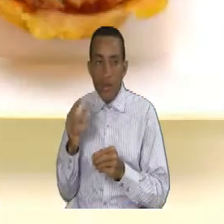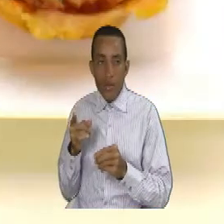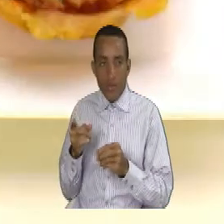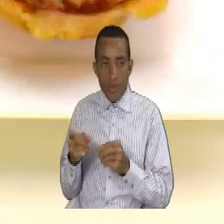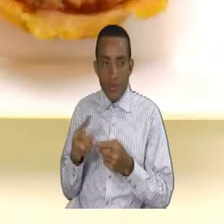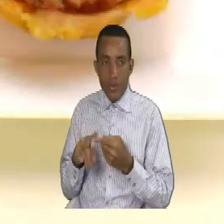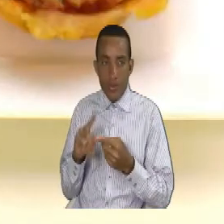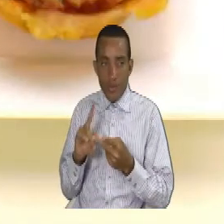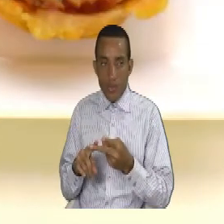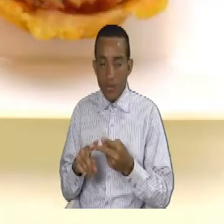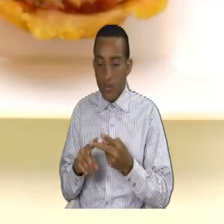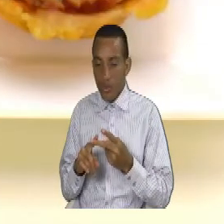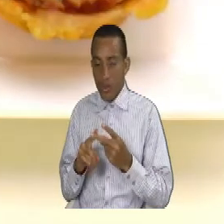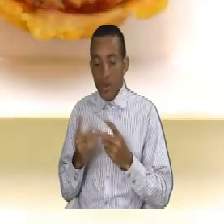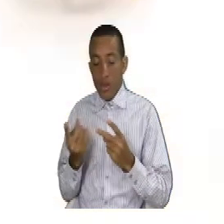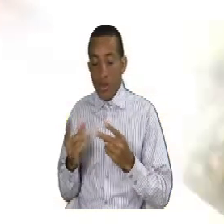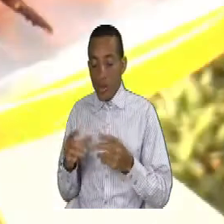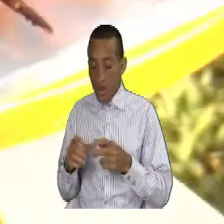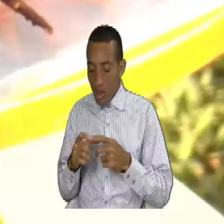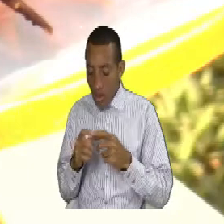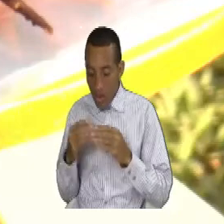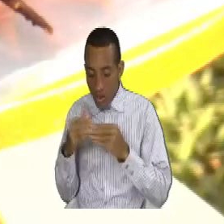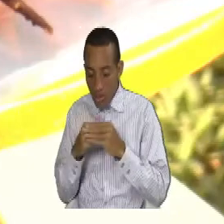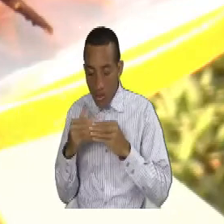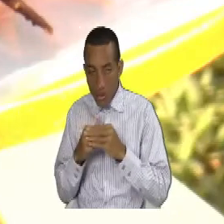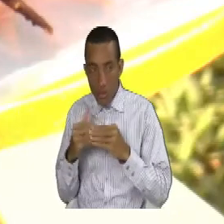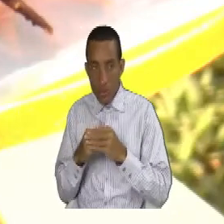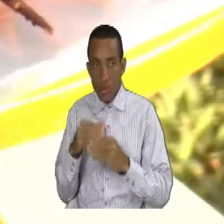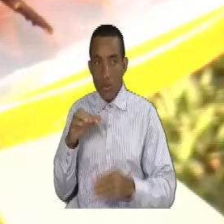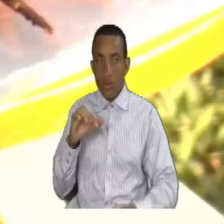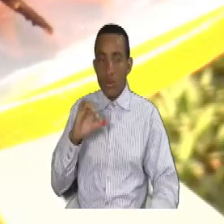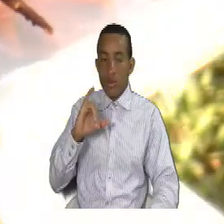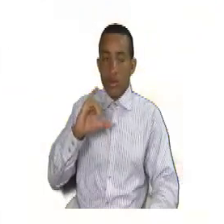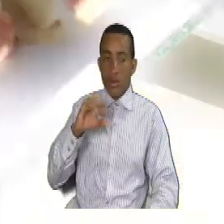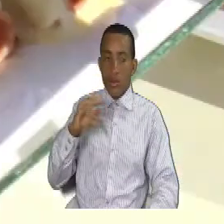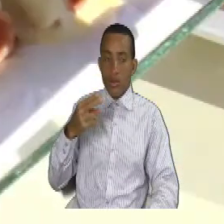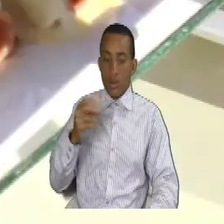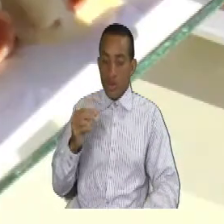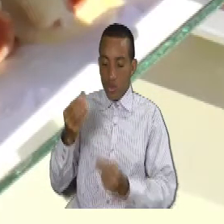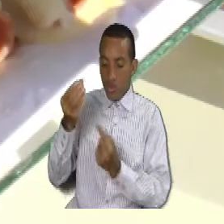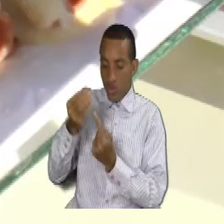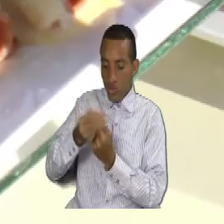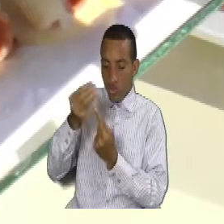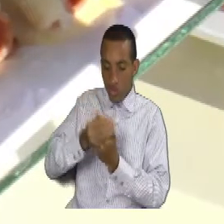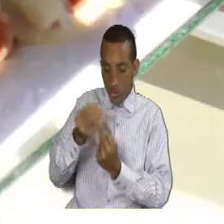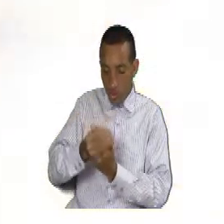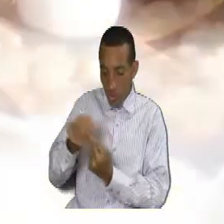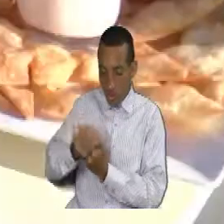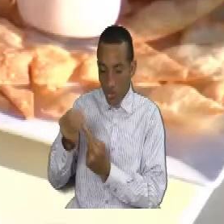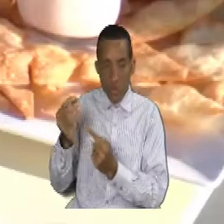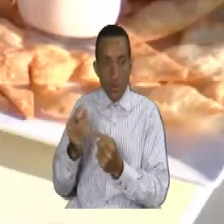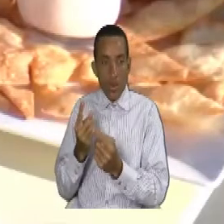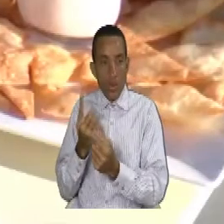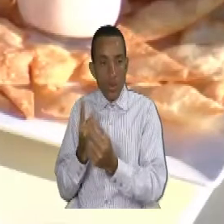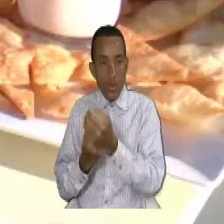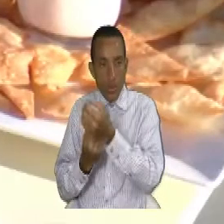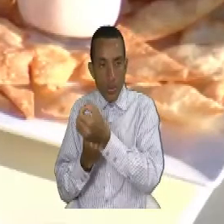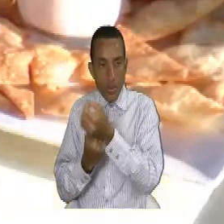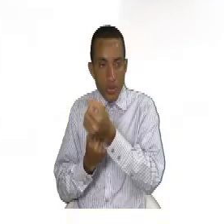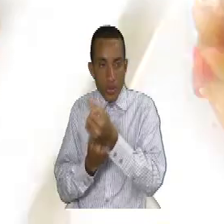tenemos sándwich de pinchos, tenemos totopos con mayonesa de pimentón, tenemos unos ceviches de